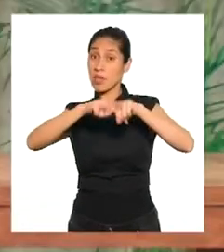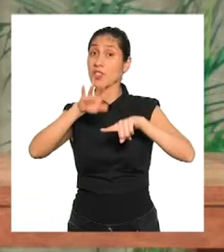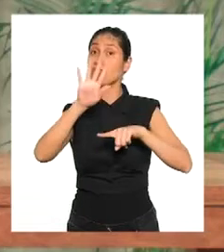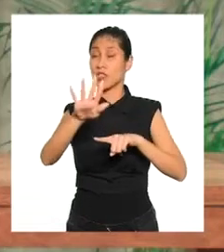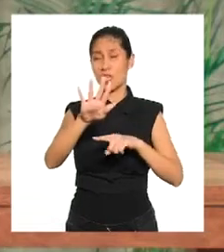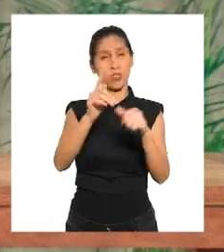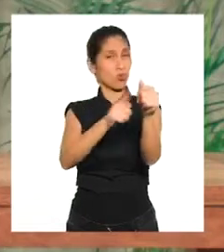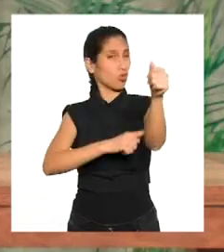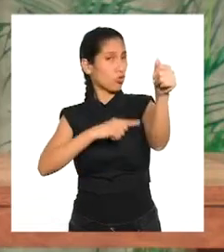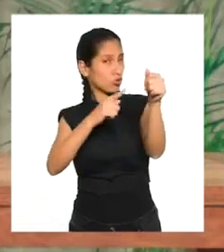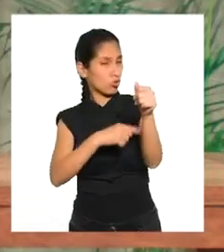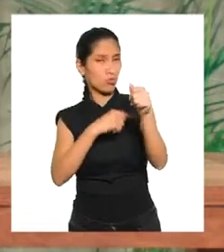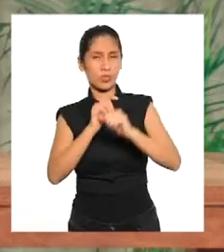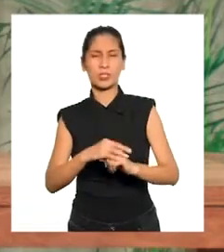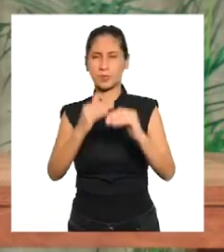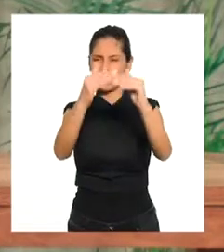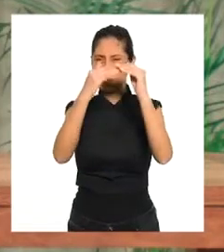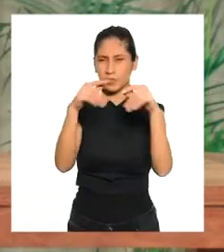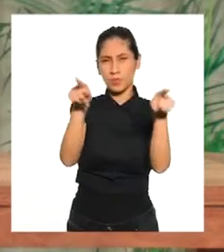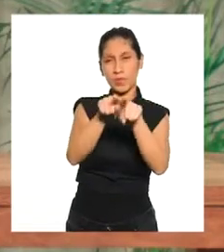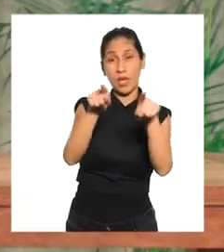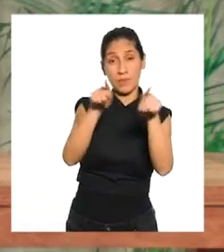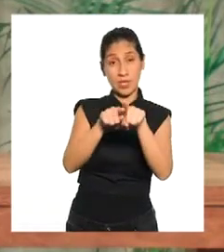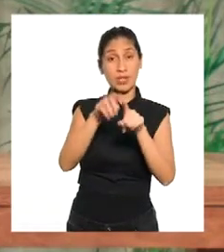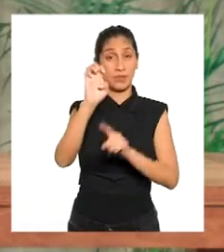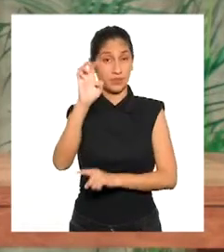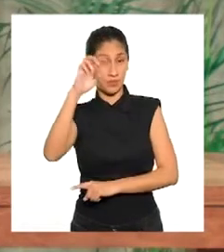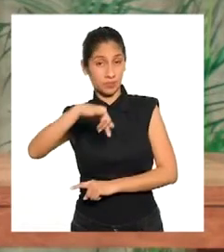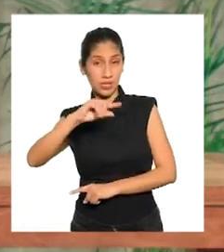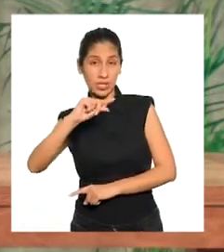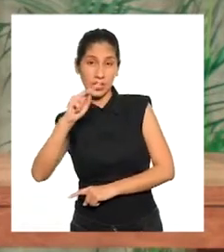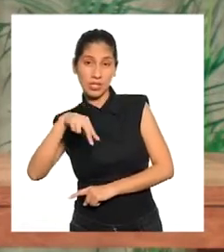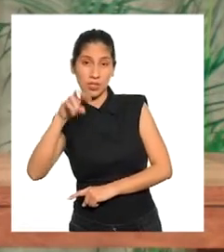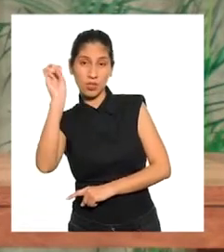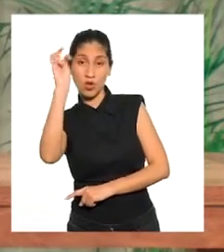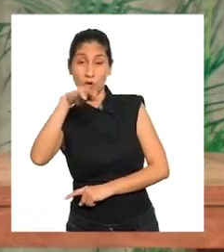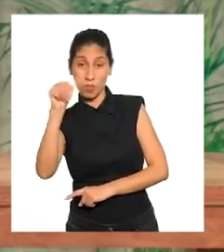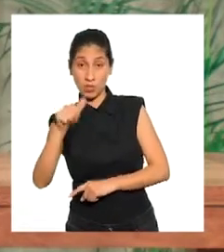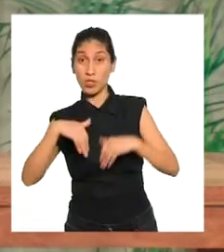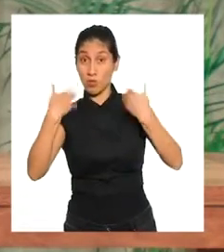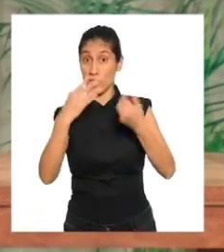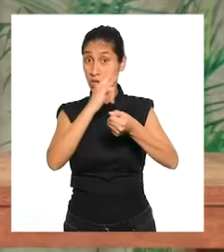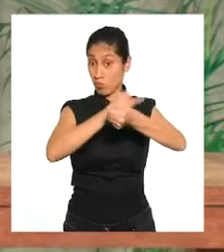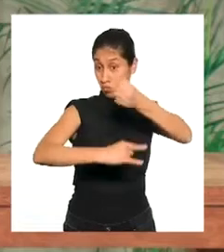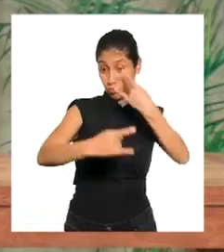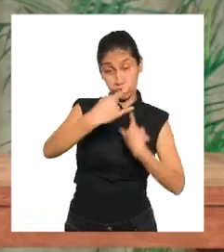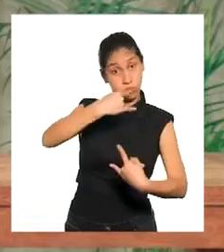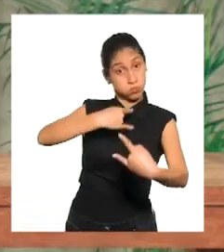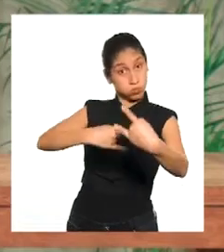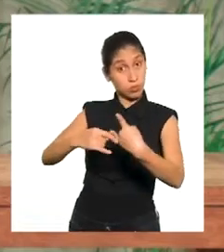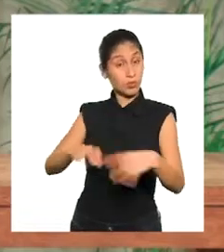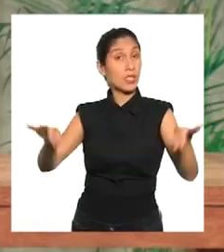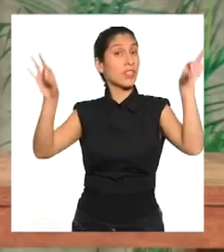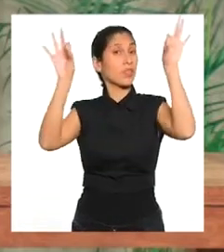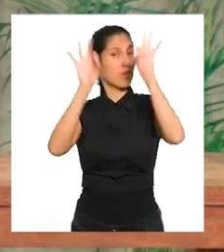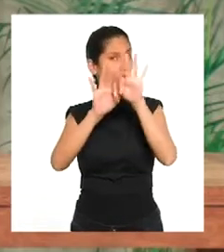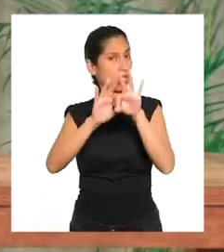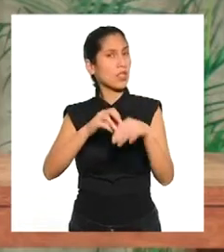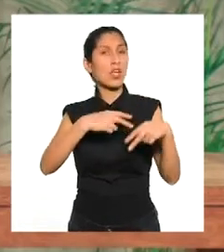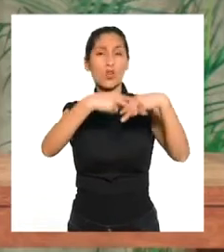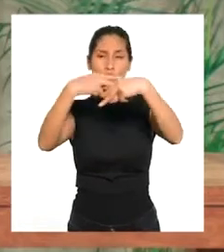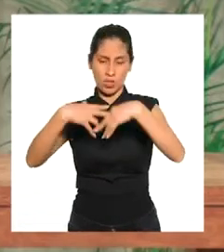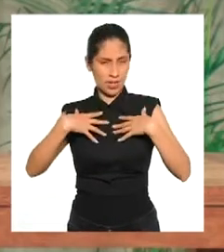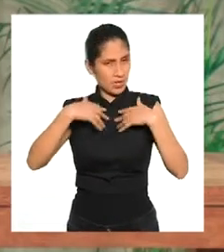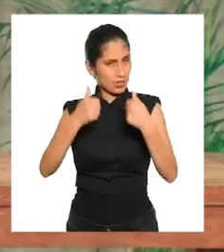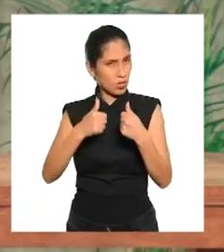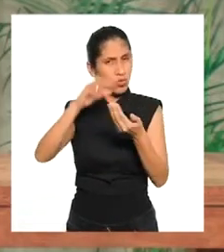Además, los epigenomas se pueden heredar. Por eso es importante cuidar nuestra salud, nuestros hábitos de consumo y nuestro estilo